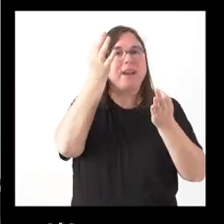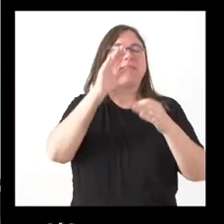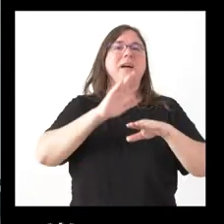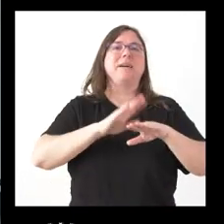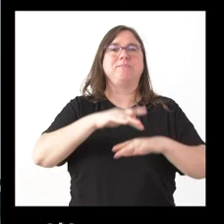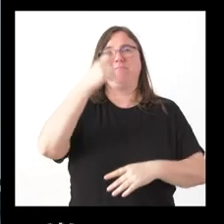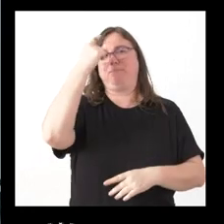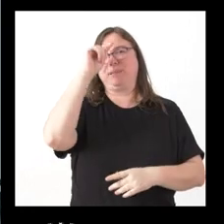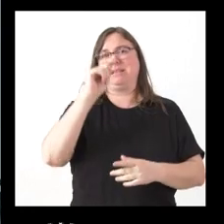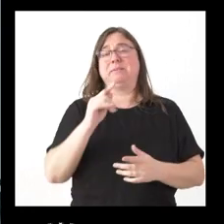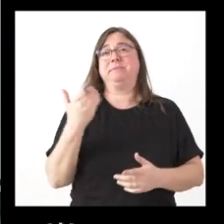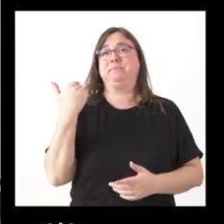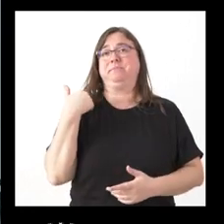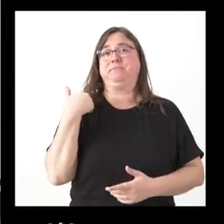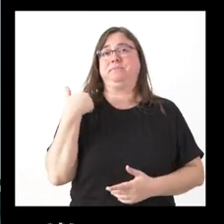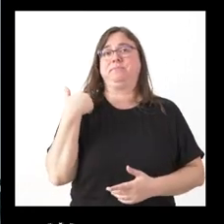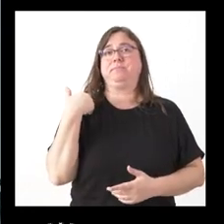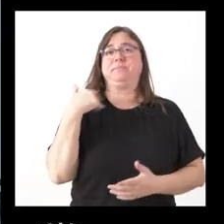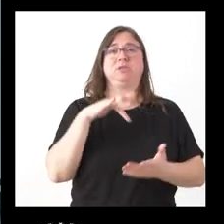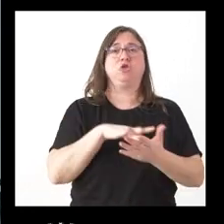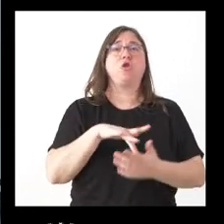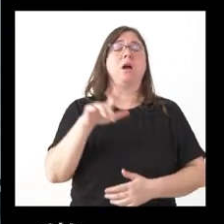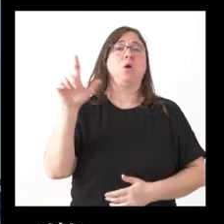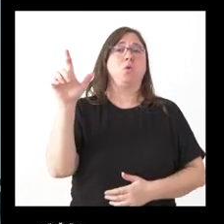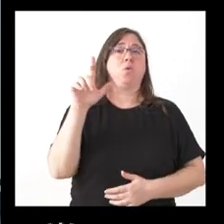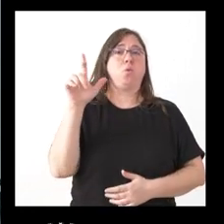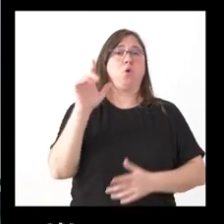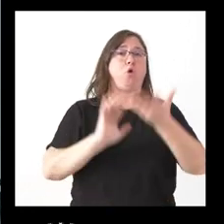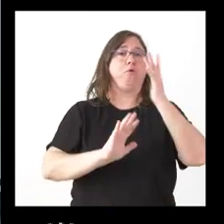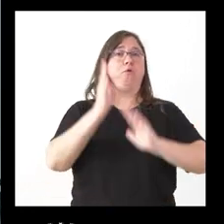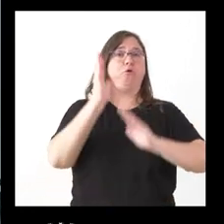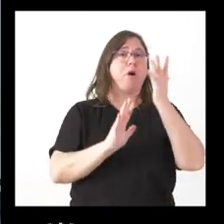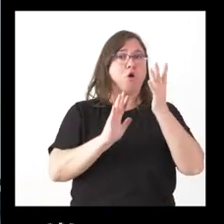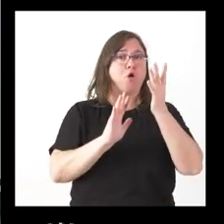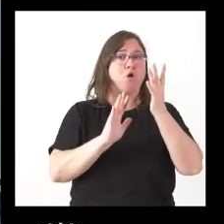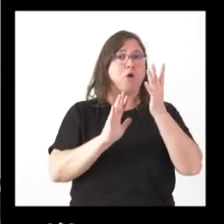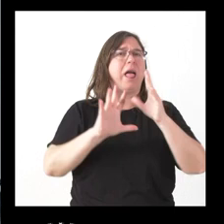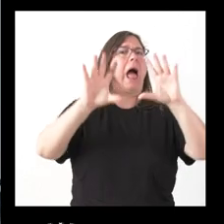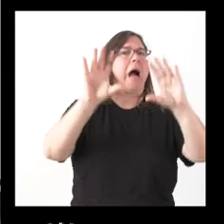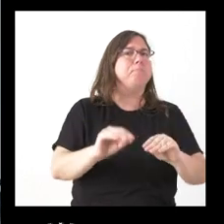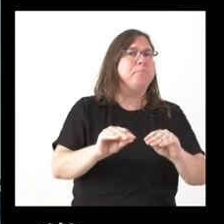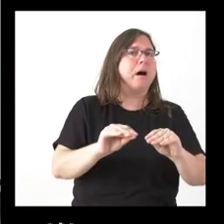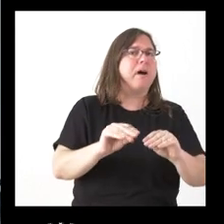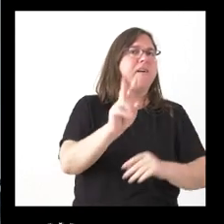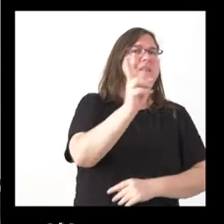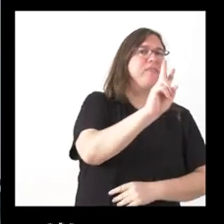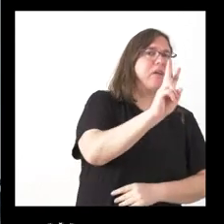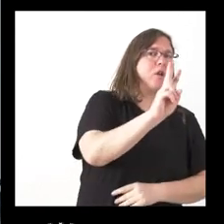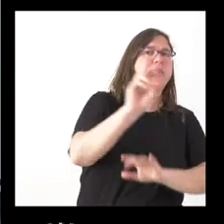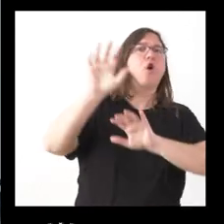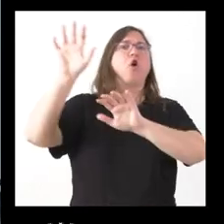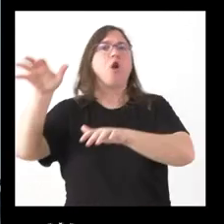el 15 de junio en carreras van a tener que apagarlo desde Valladolid o León